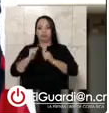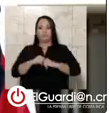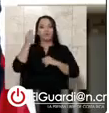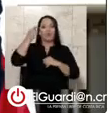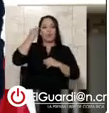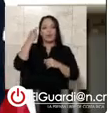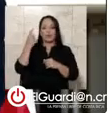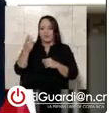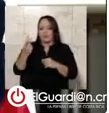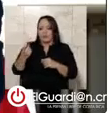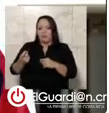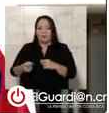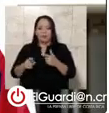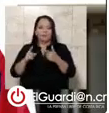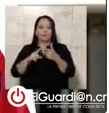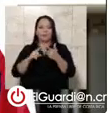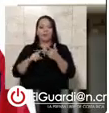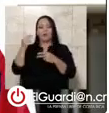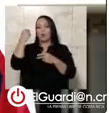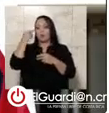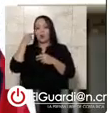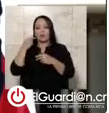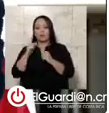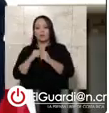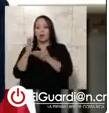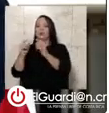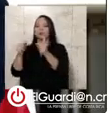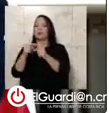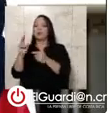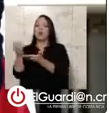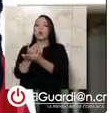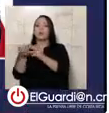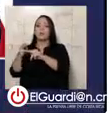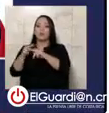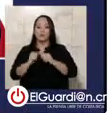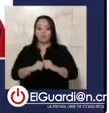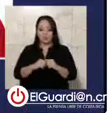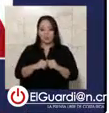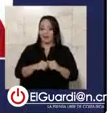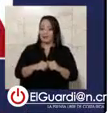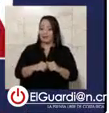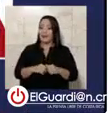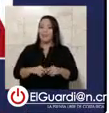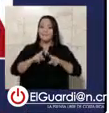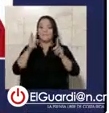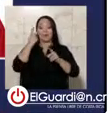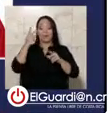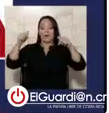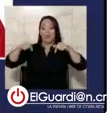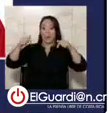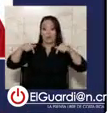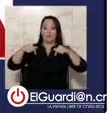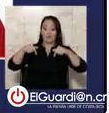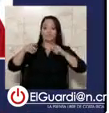en déficits, deja de cobrar impuestos para ciertos grupos. Aquí el llamado que yo hago hoy, que estamos